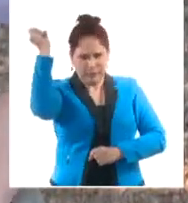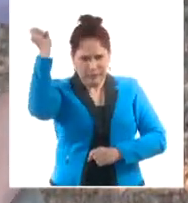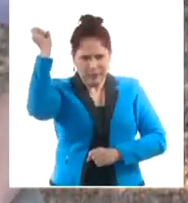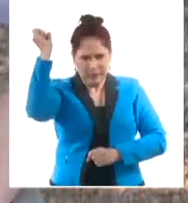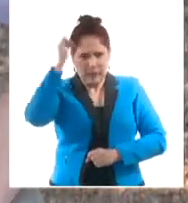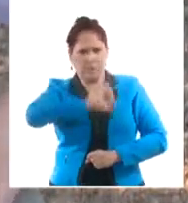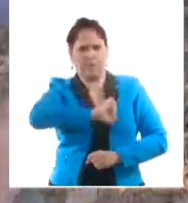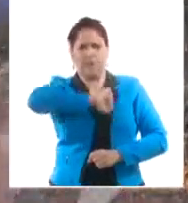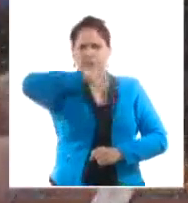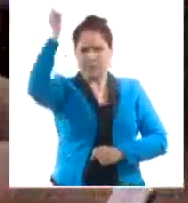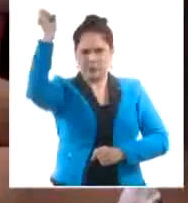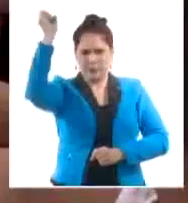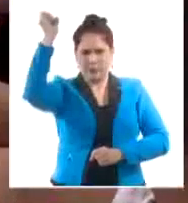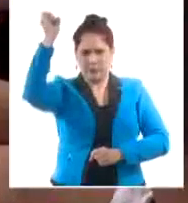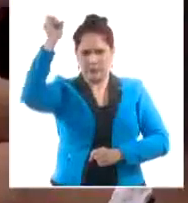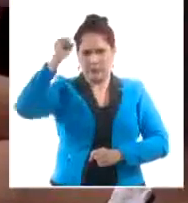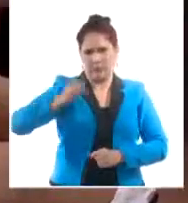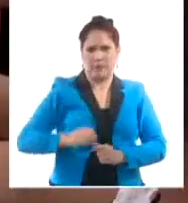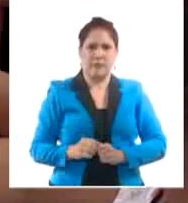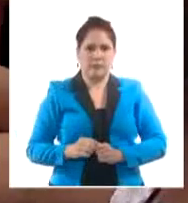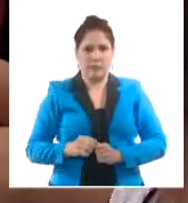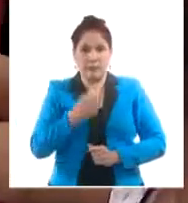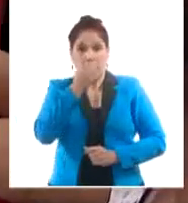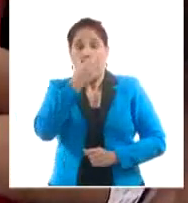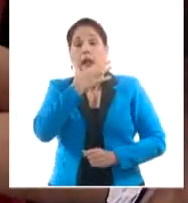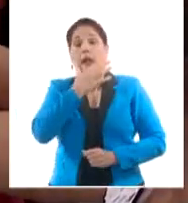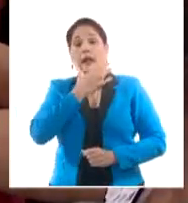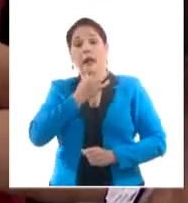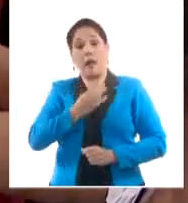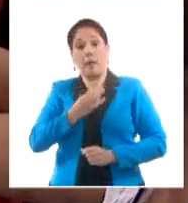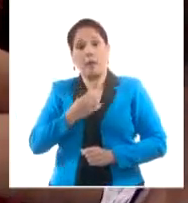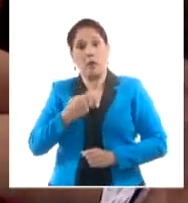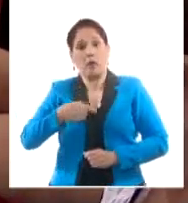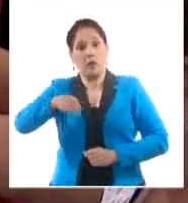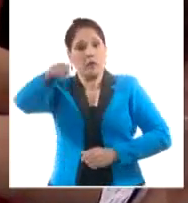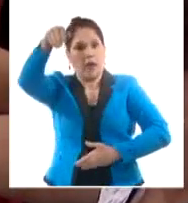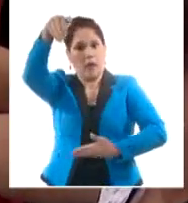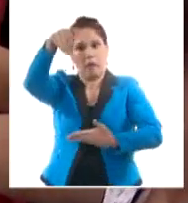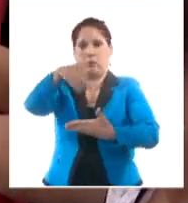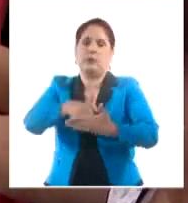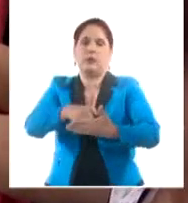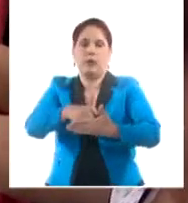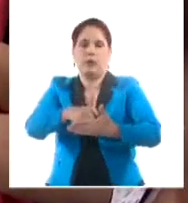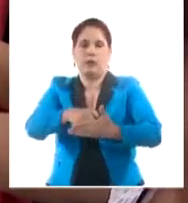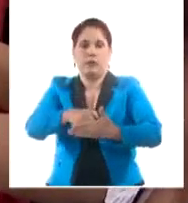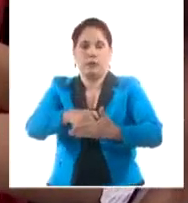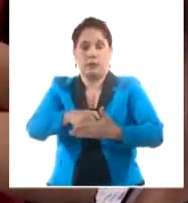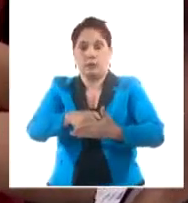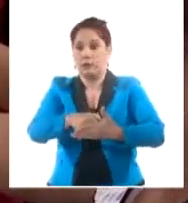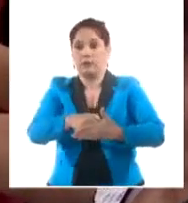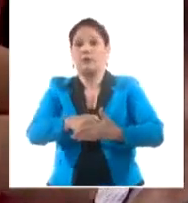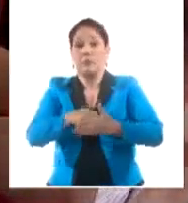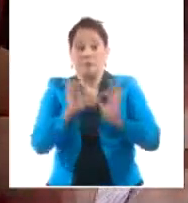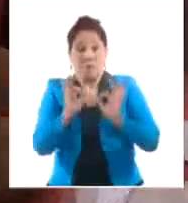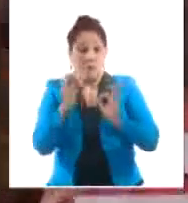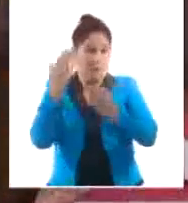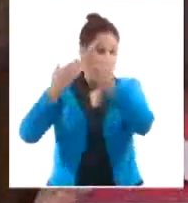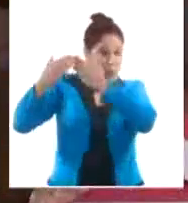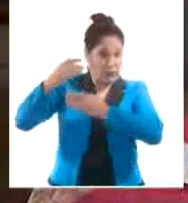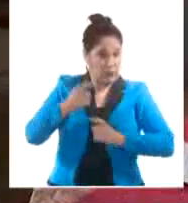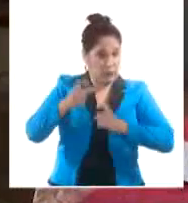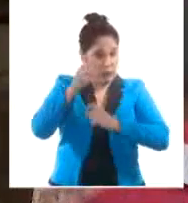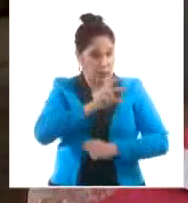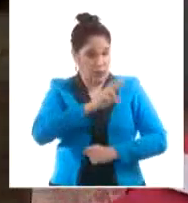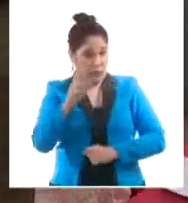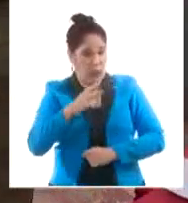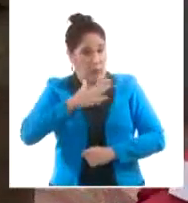terminaron con una gran victoria. Ramiro iba a votar en las urnas de propaganda, a